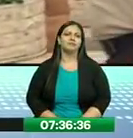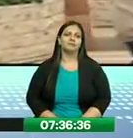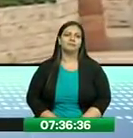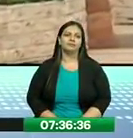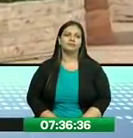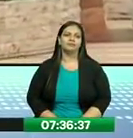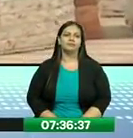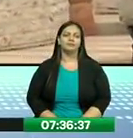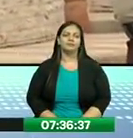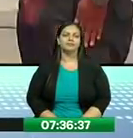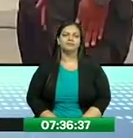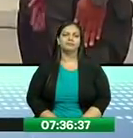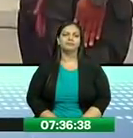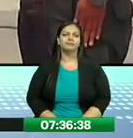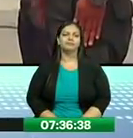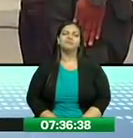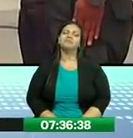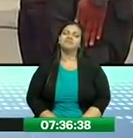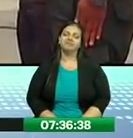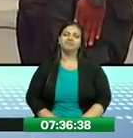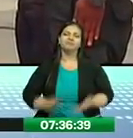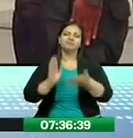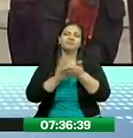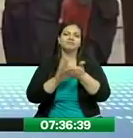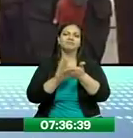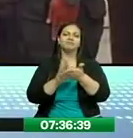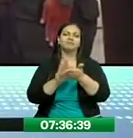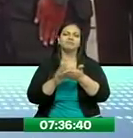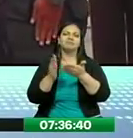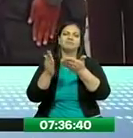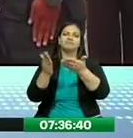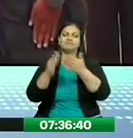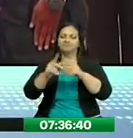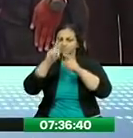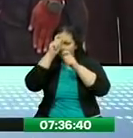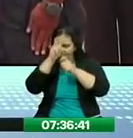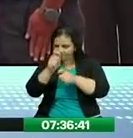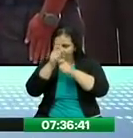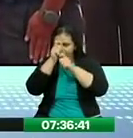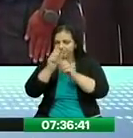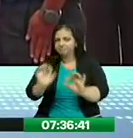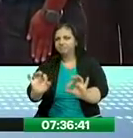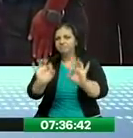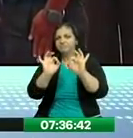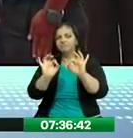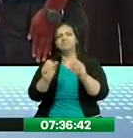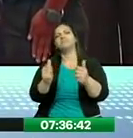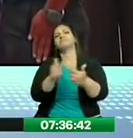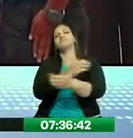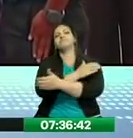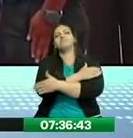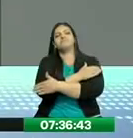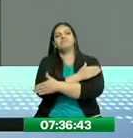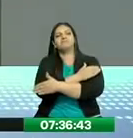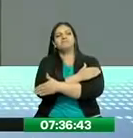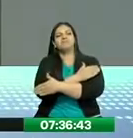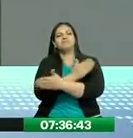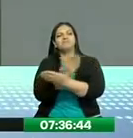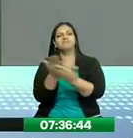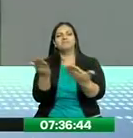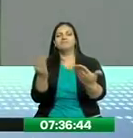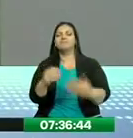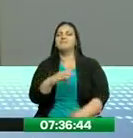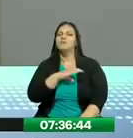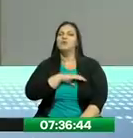intentamos sobreponernos. Así que enhorabuena, enhorabuena. En vida son los reconocimientos y qué bien por ese reconocimiento a la Policía Nacional